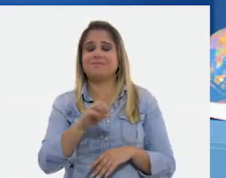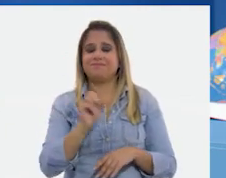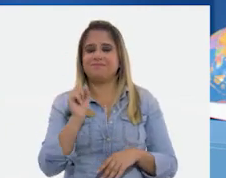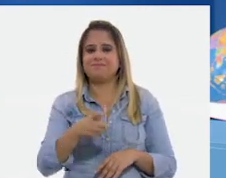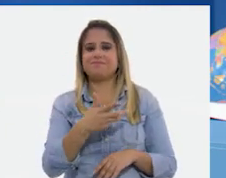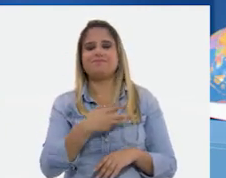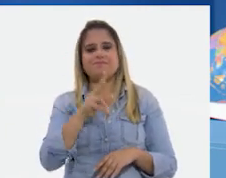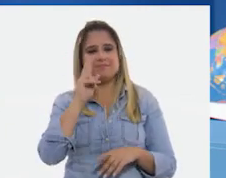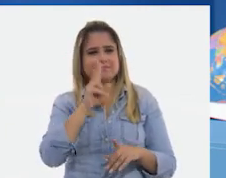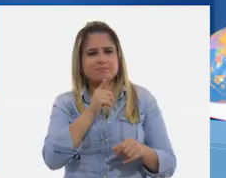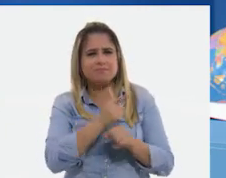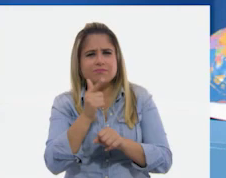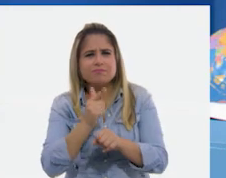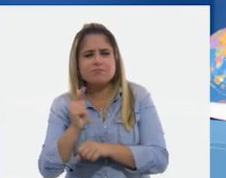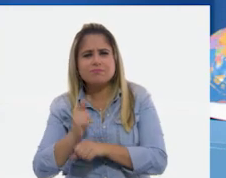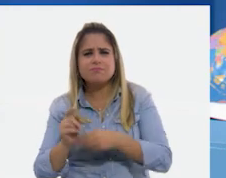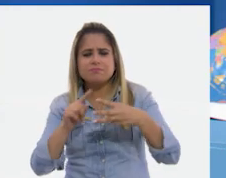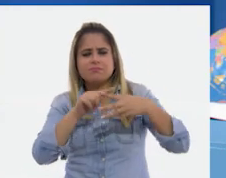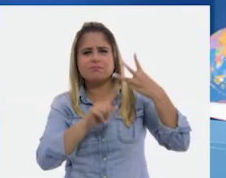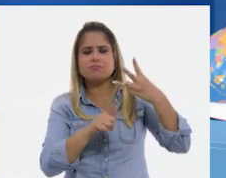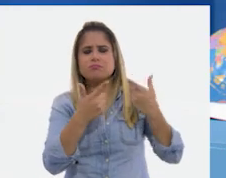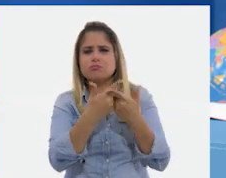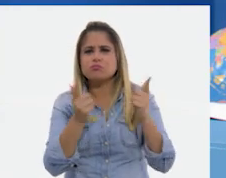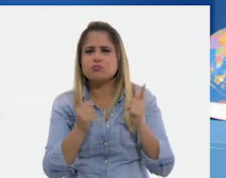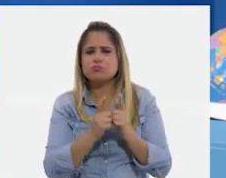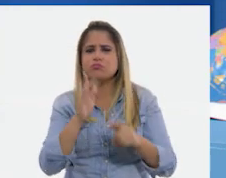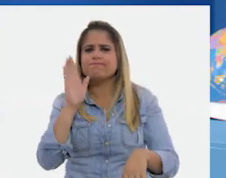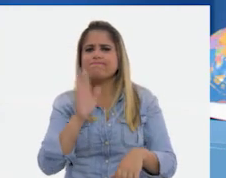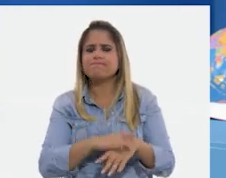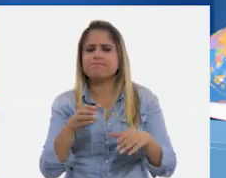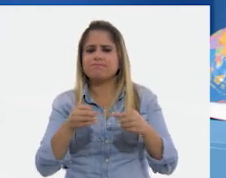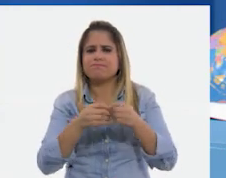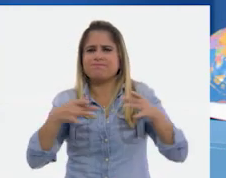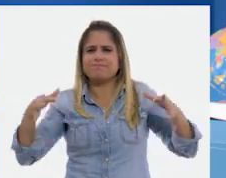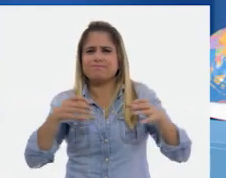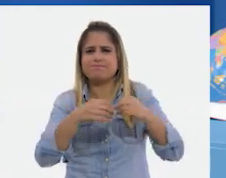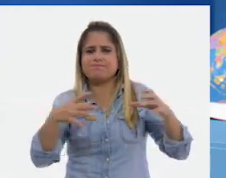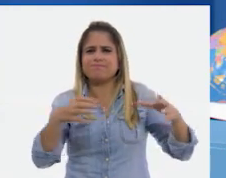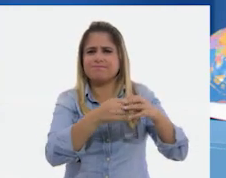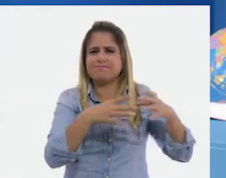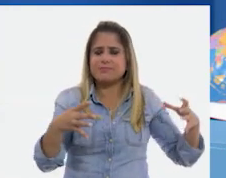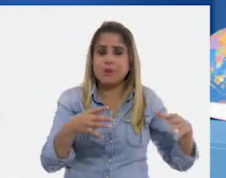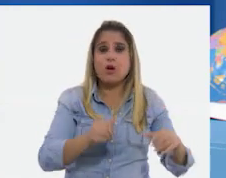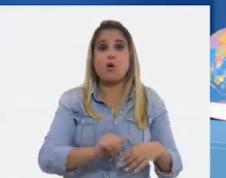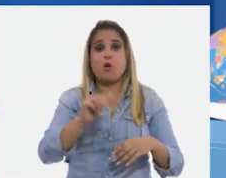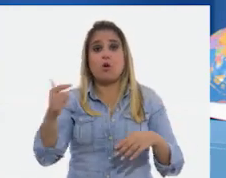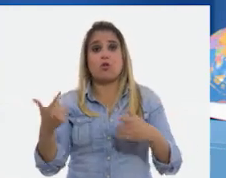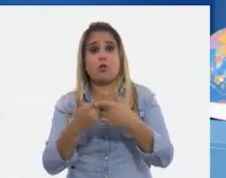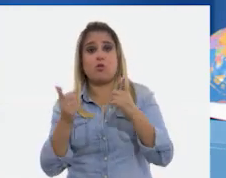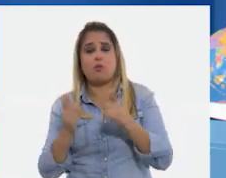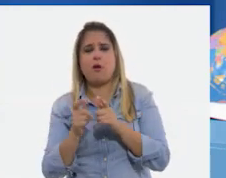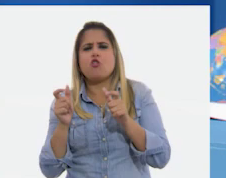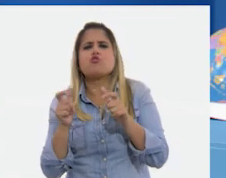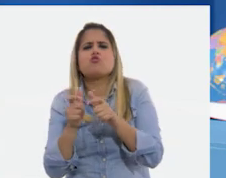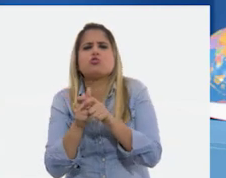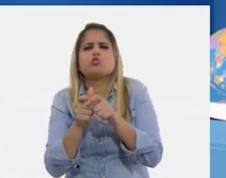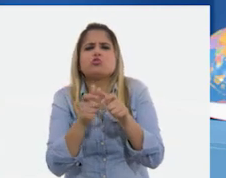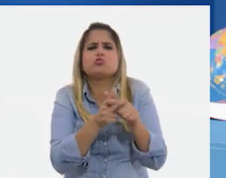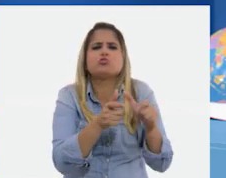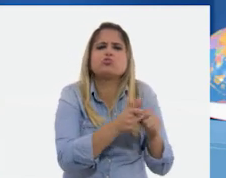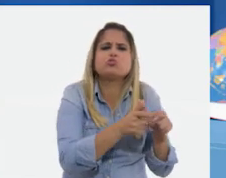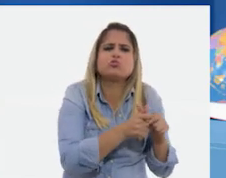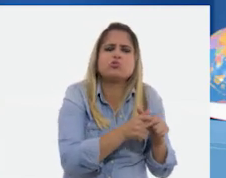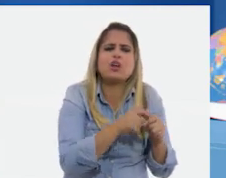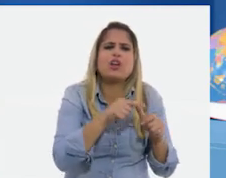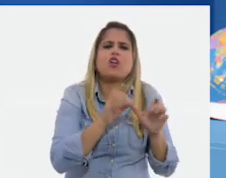considerar que estos son los 3 grupos culturales mayoritarios, pero existen otros grupos minoritarios como